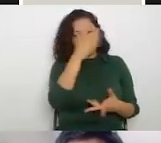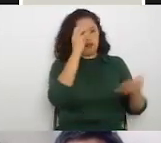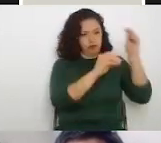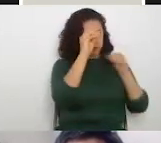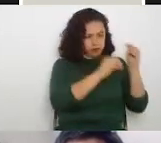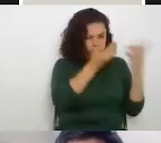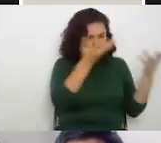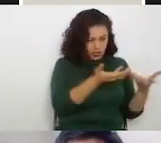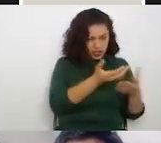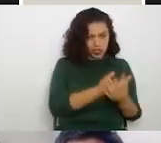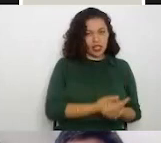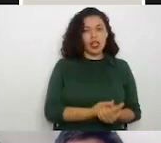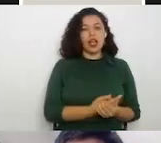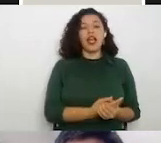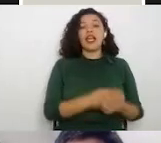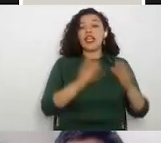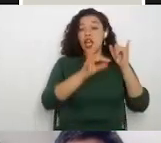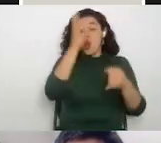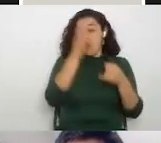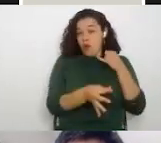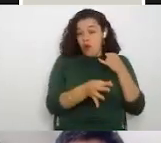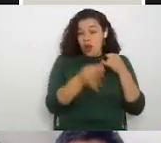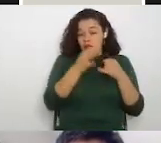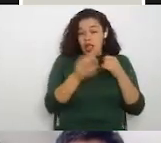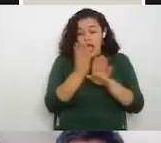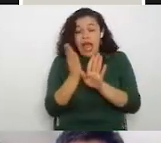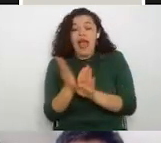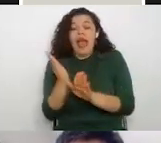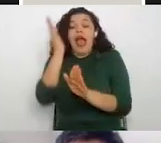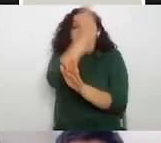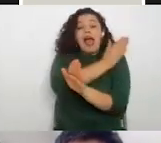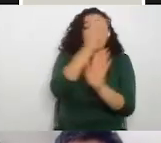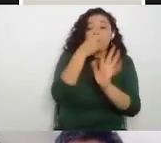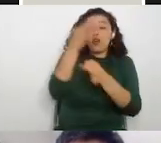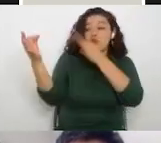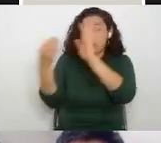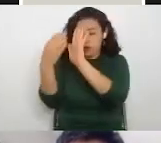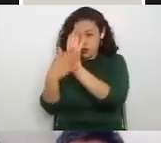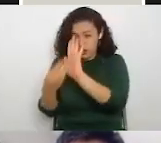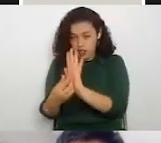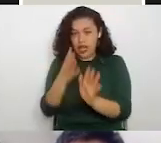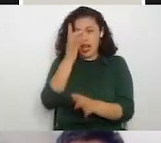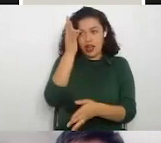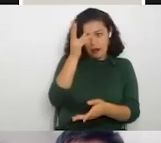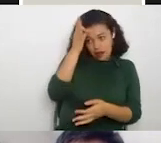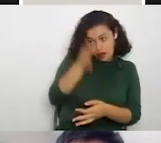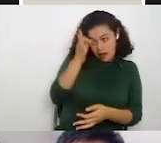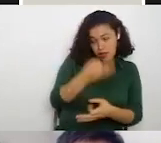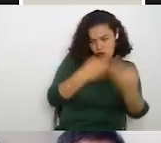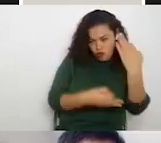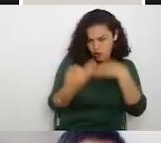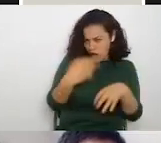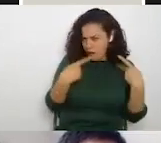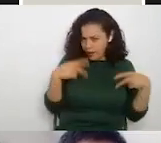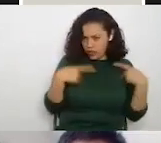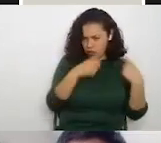manual y vemos que una de las últimas etapas previo a la publicación pues es la validación, la autorización por parte de